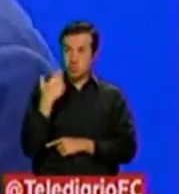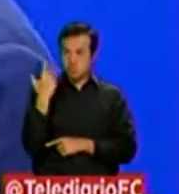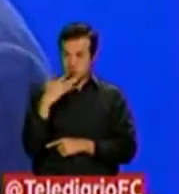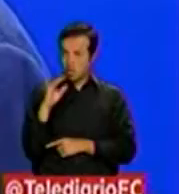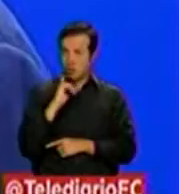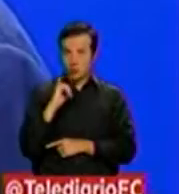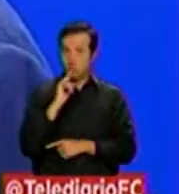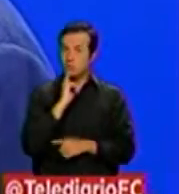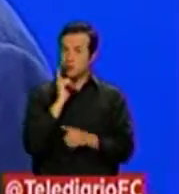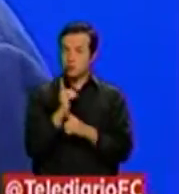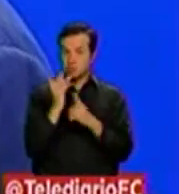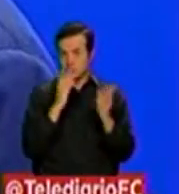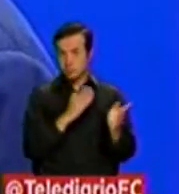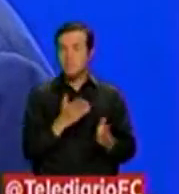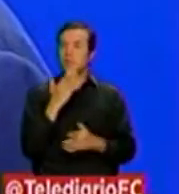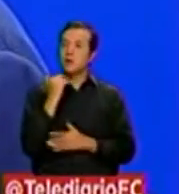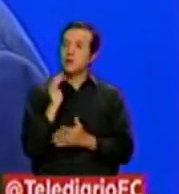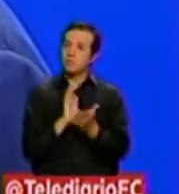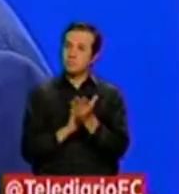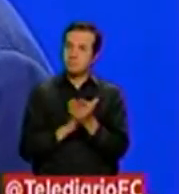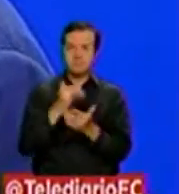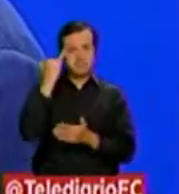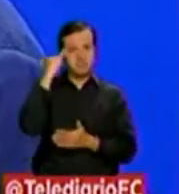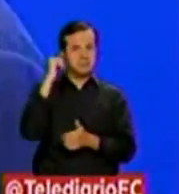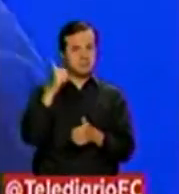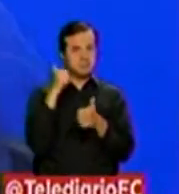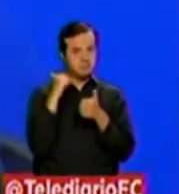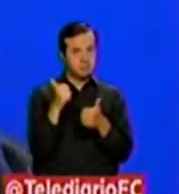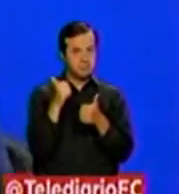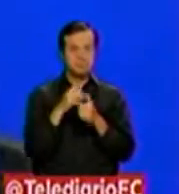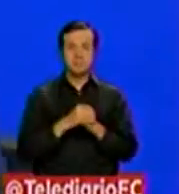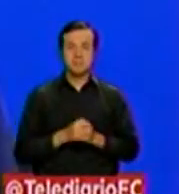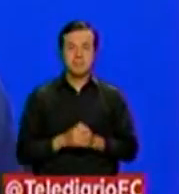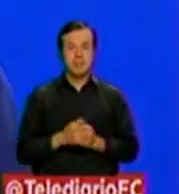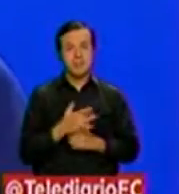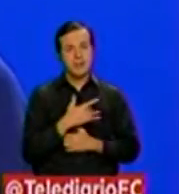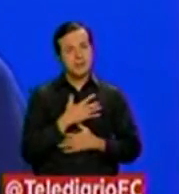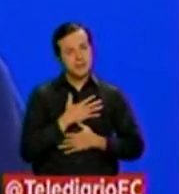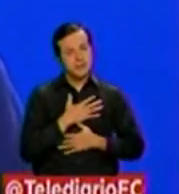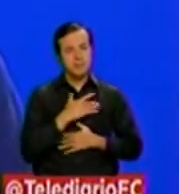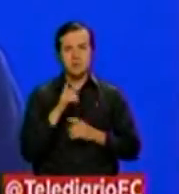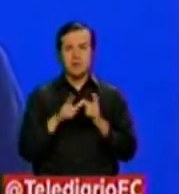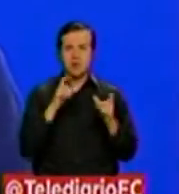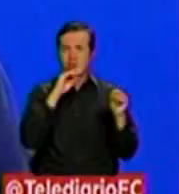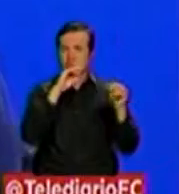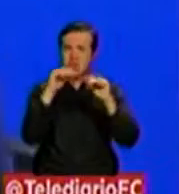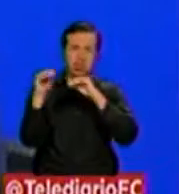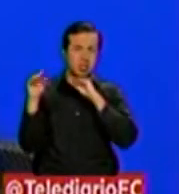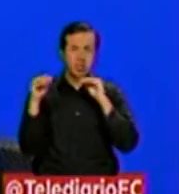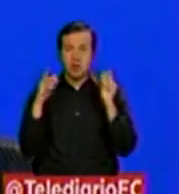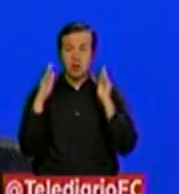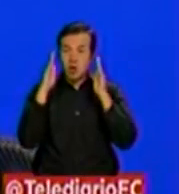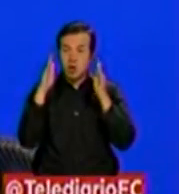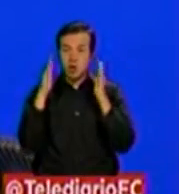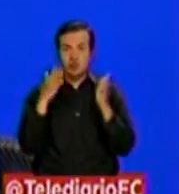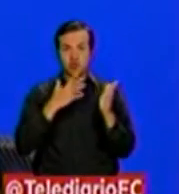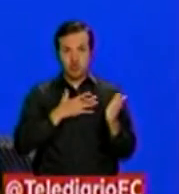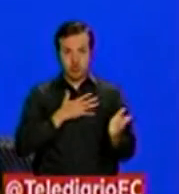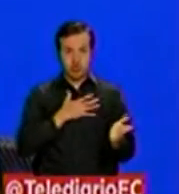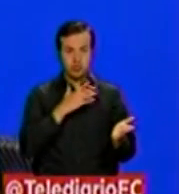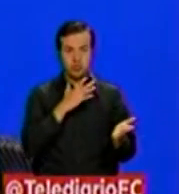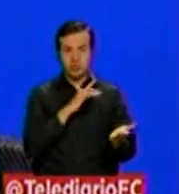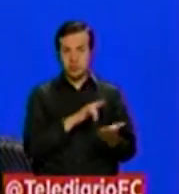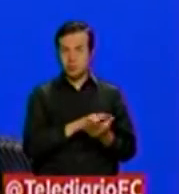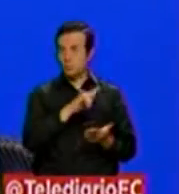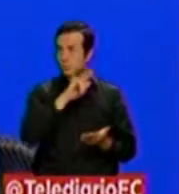edad. Y más bien aplaudo ese tipo de iniciativas de ecuatorianos. A mí me apena que la gente coma cuento. Resulta que yo viajo